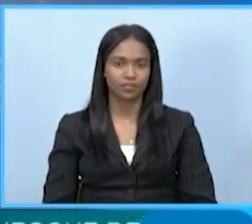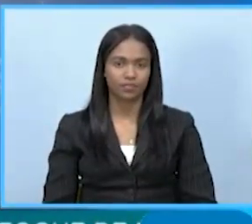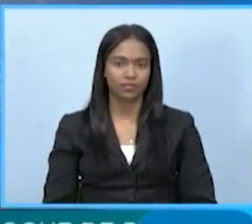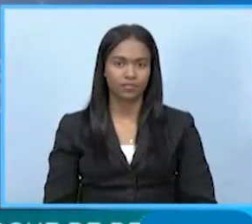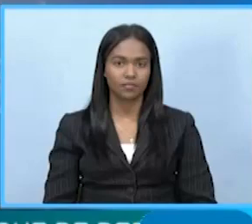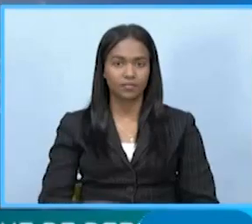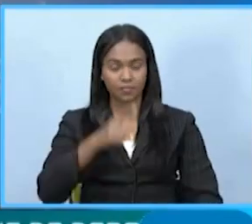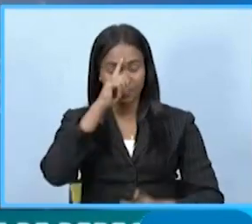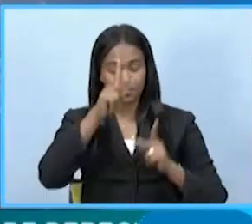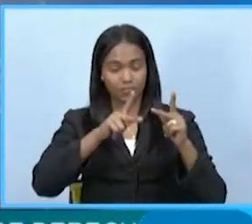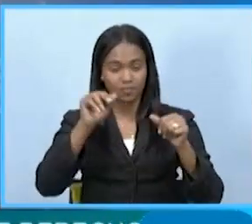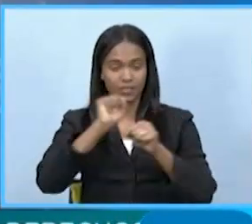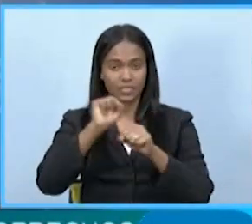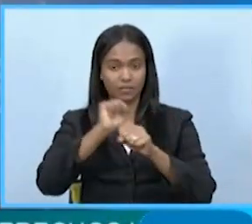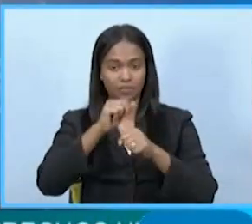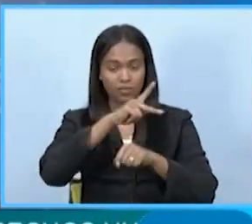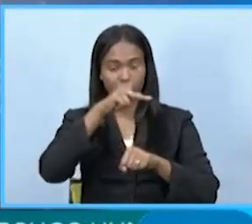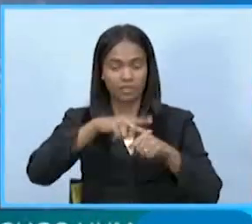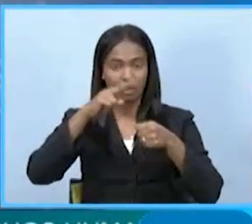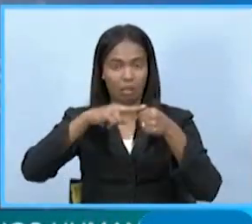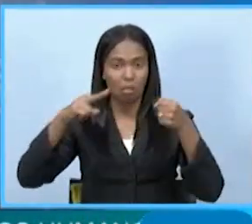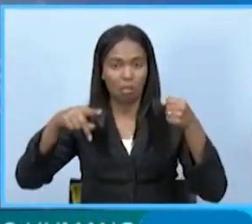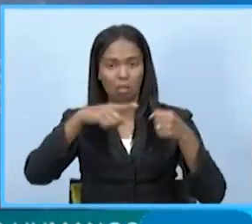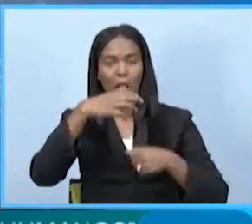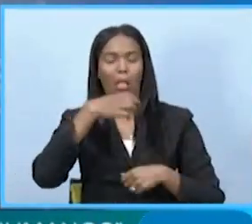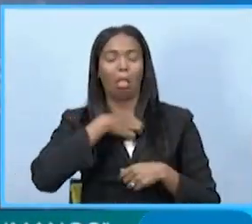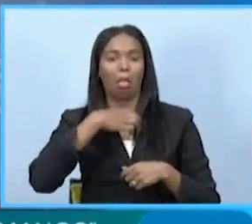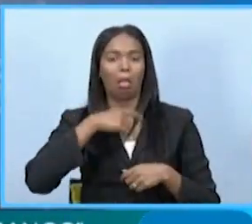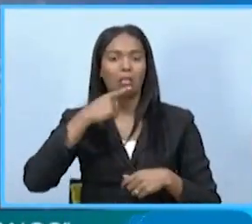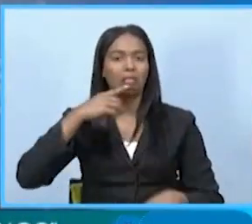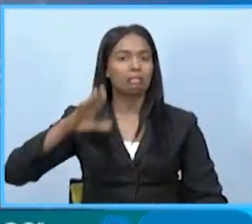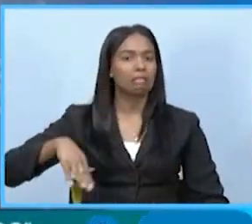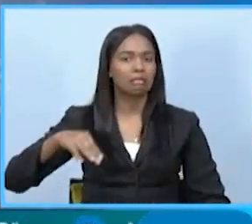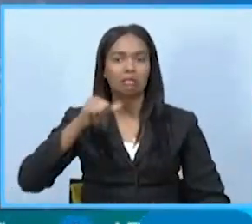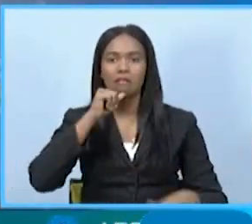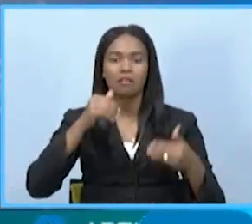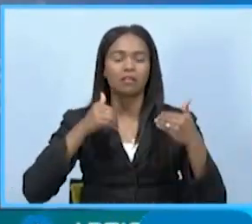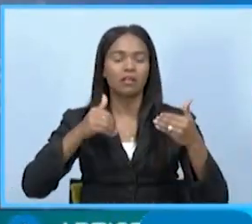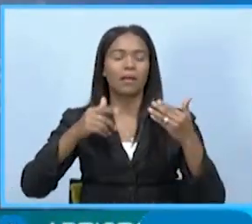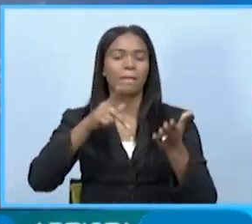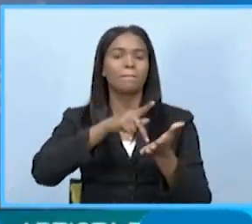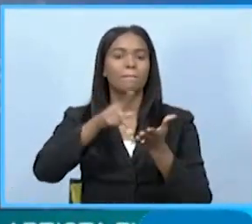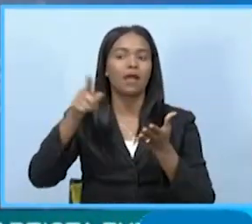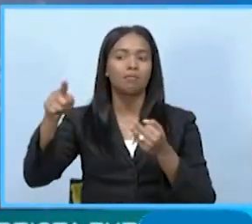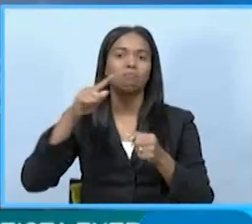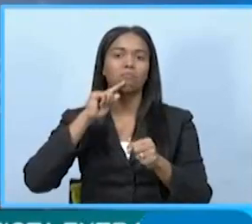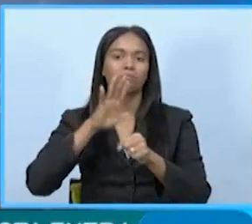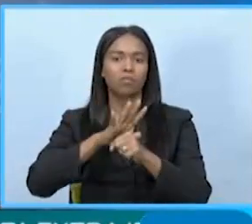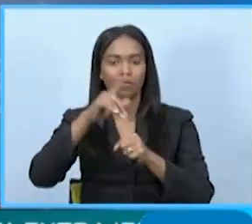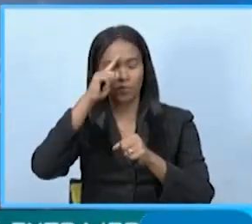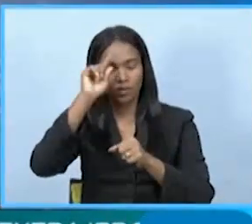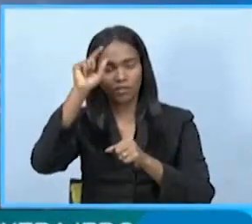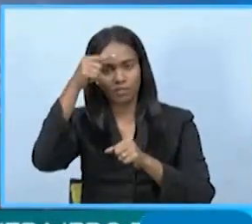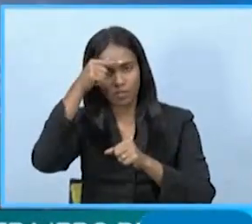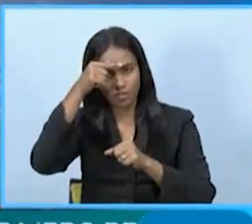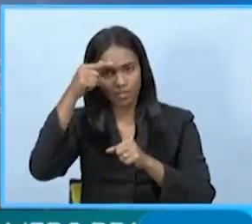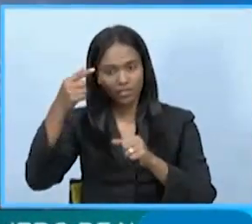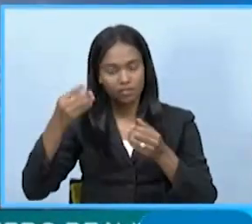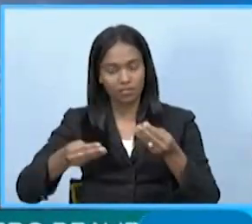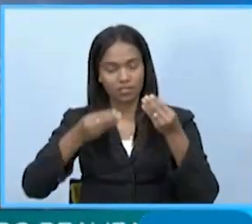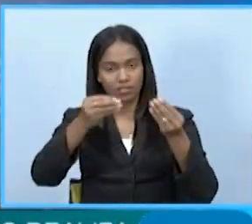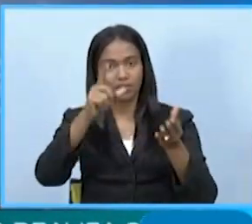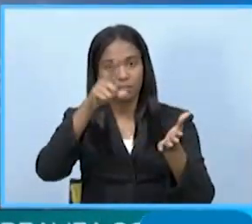Señores y parceleros de la provincia de Hato Mayor denuncian que aún no ha sido realizado el pago prometido por el gobierno de